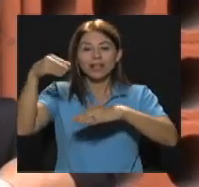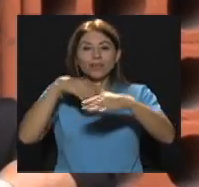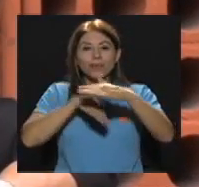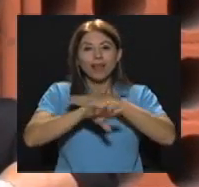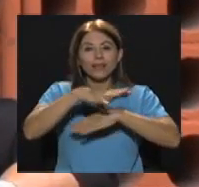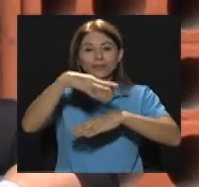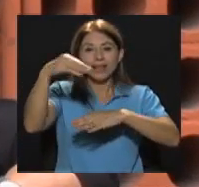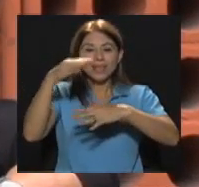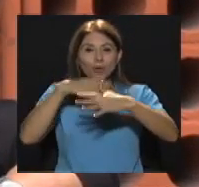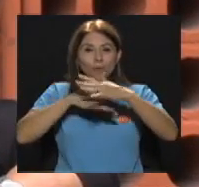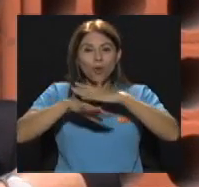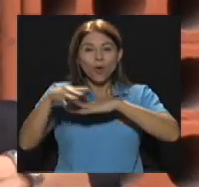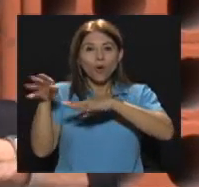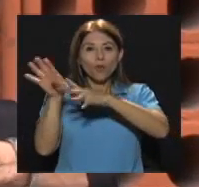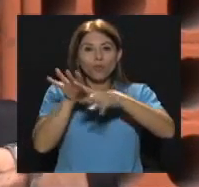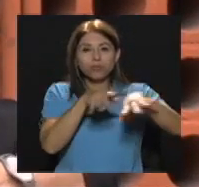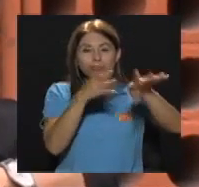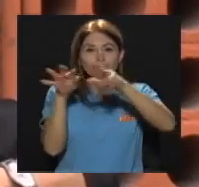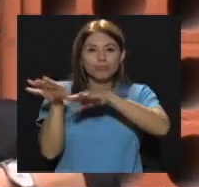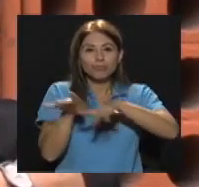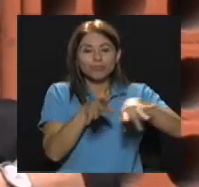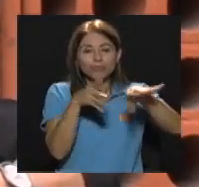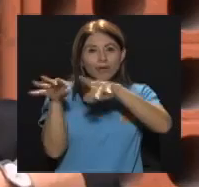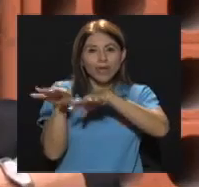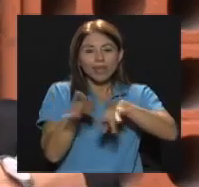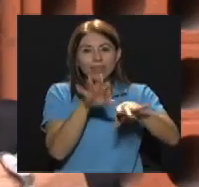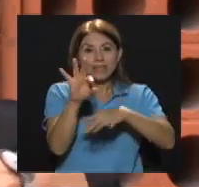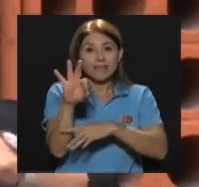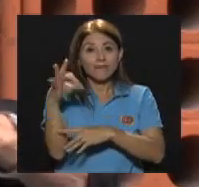digamos, de crear